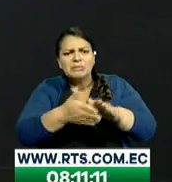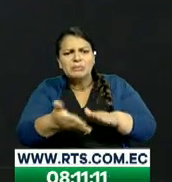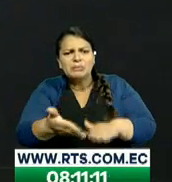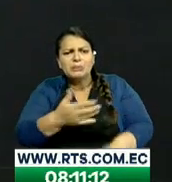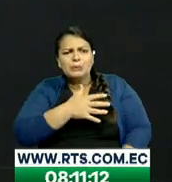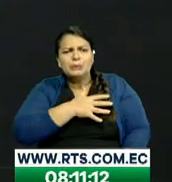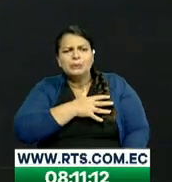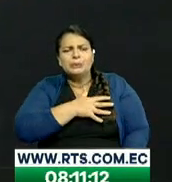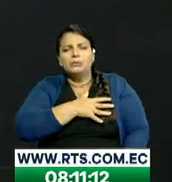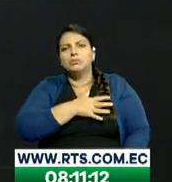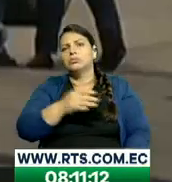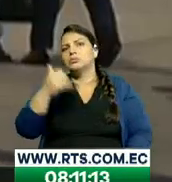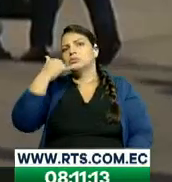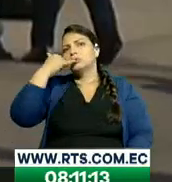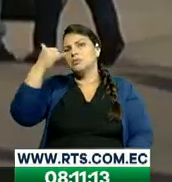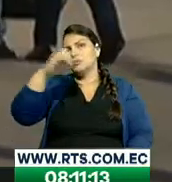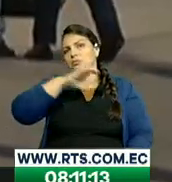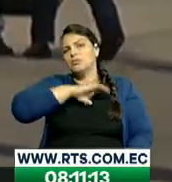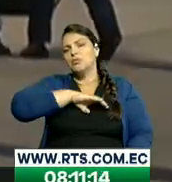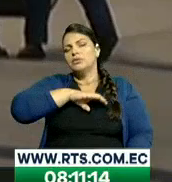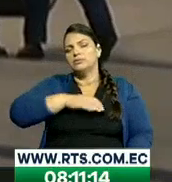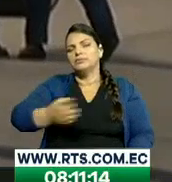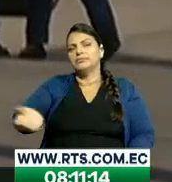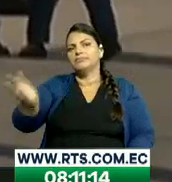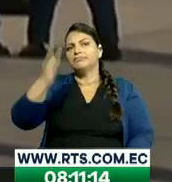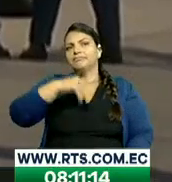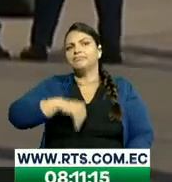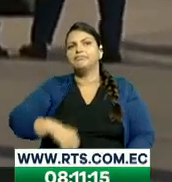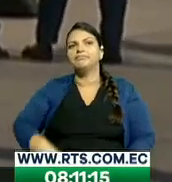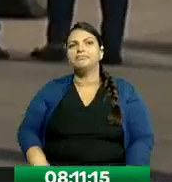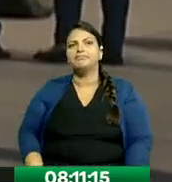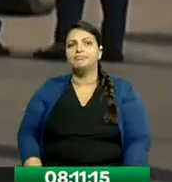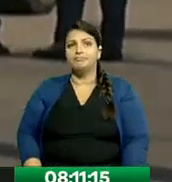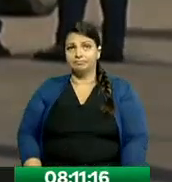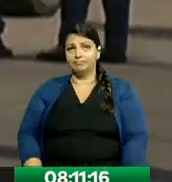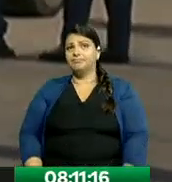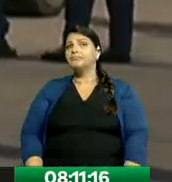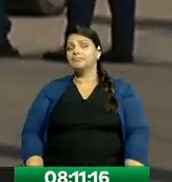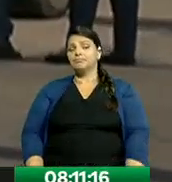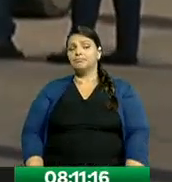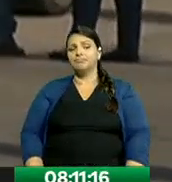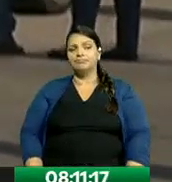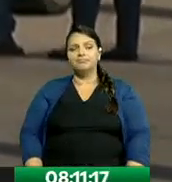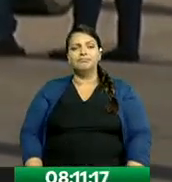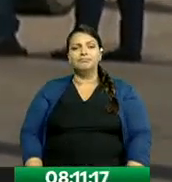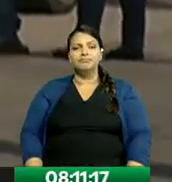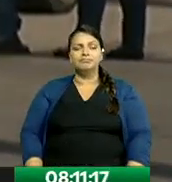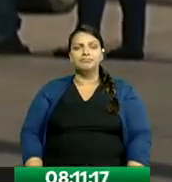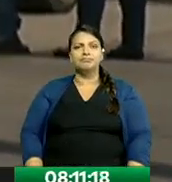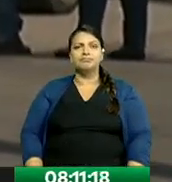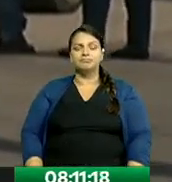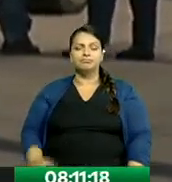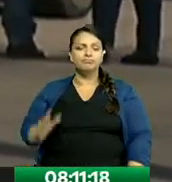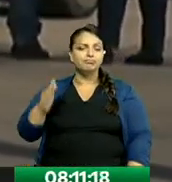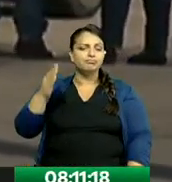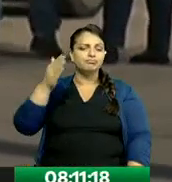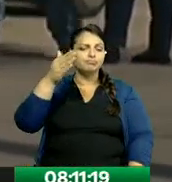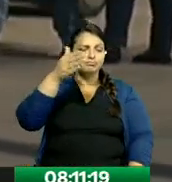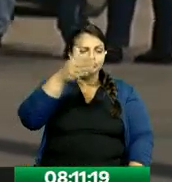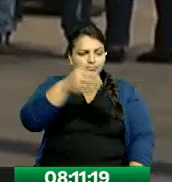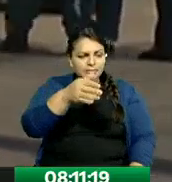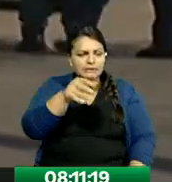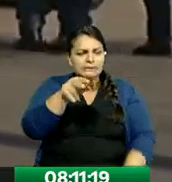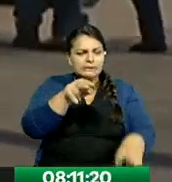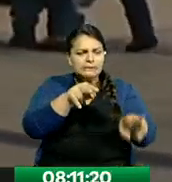se llevaron el cuerpo. Personal de la unidad de criminalística de la Policía Nacional llegó al sitio para levantar todos los indicios, entre